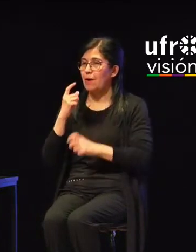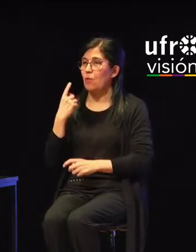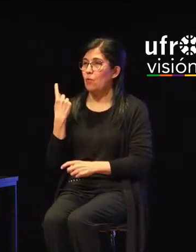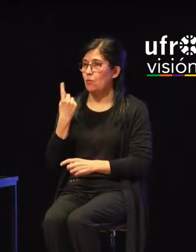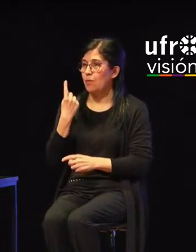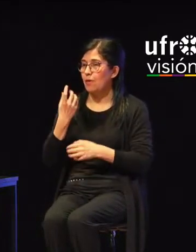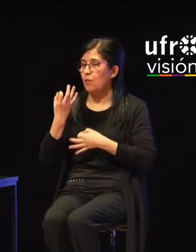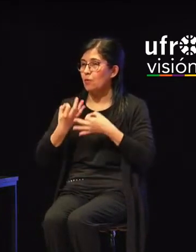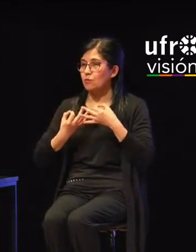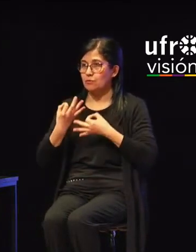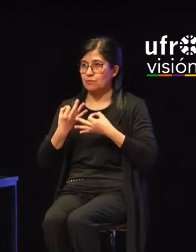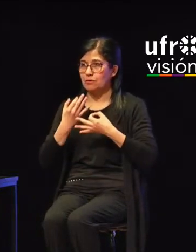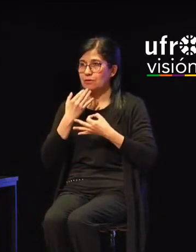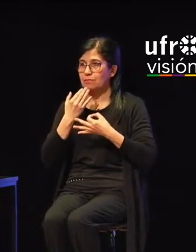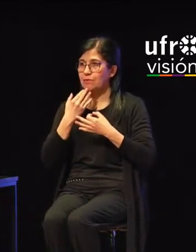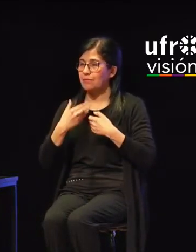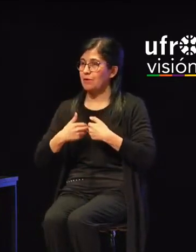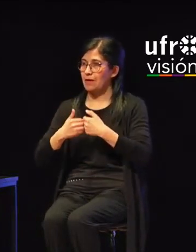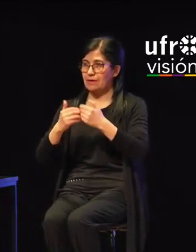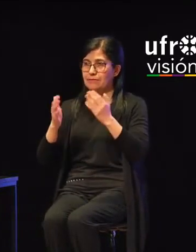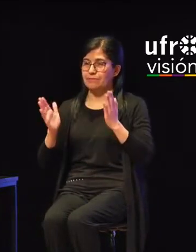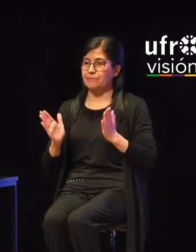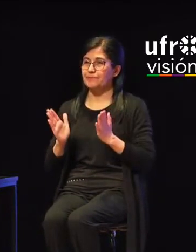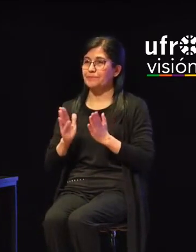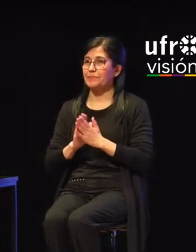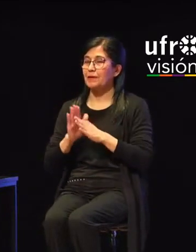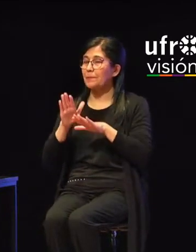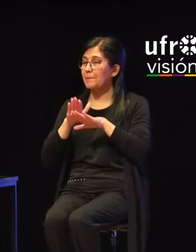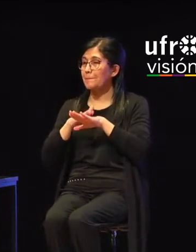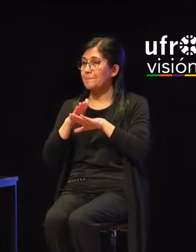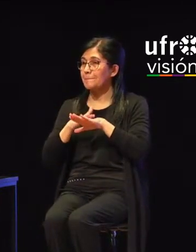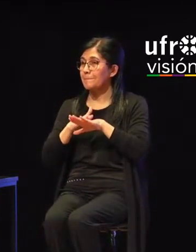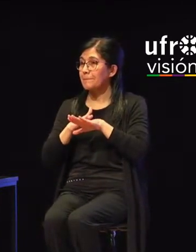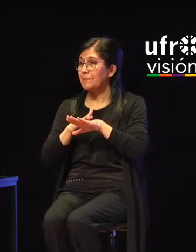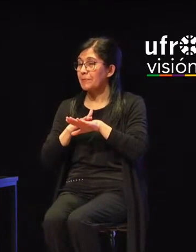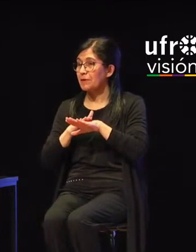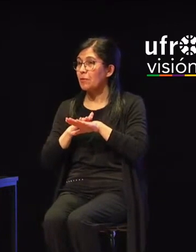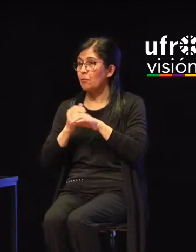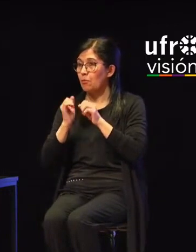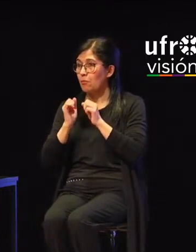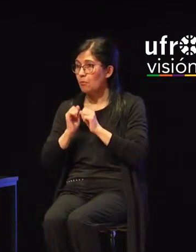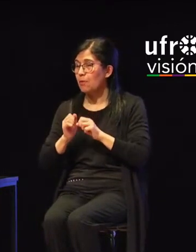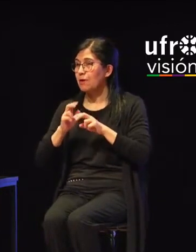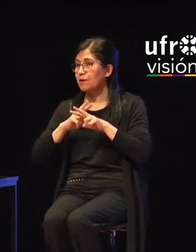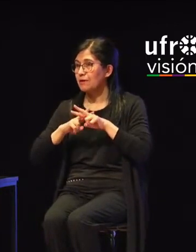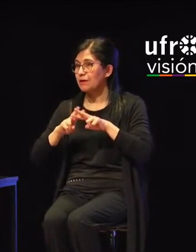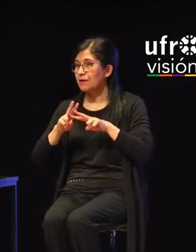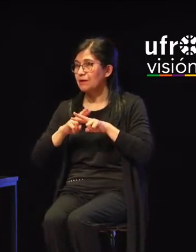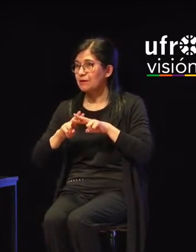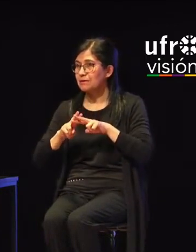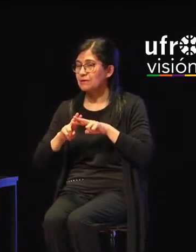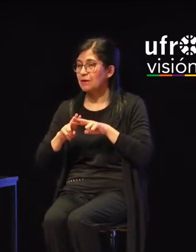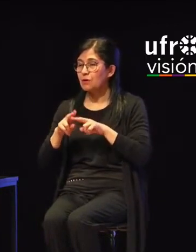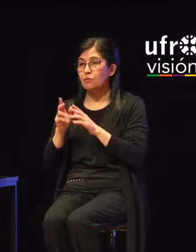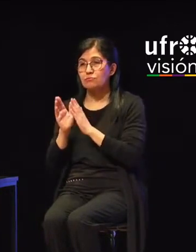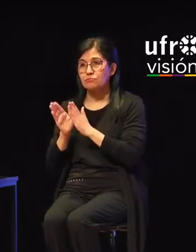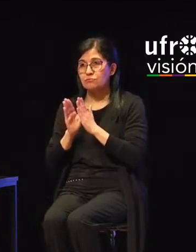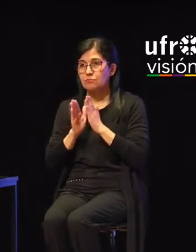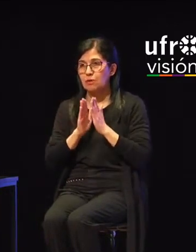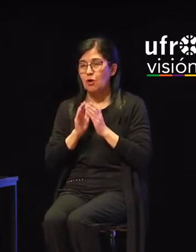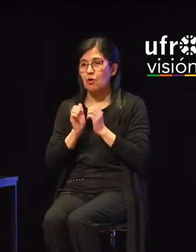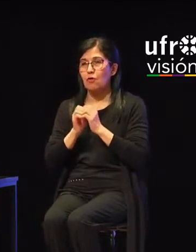la justicia y la libertad, permitiendo que el establecimiento de un orden que